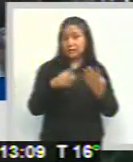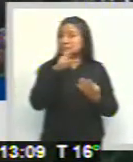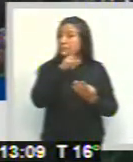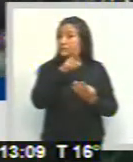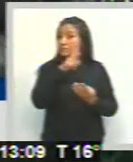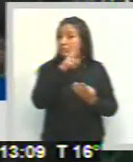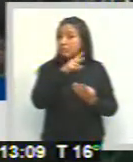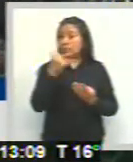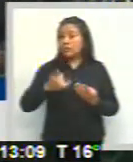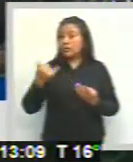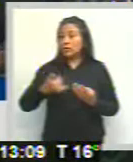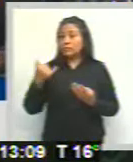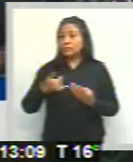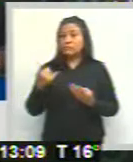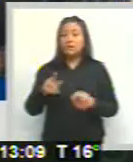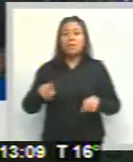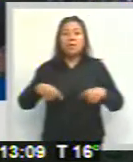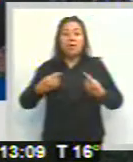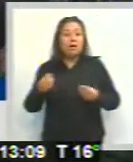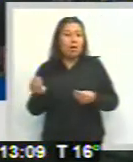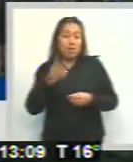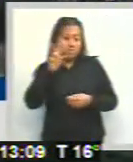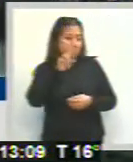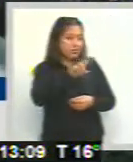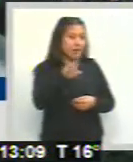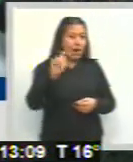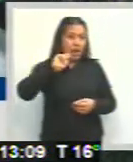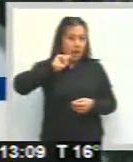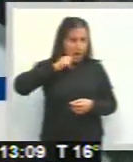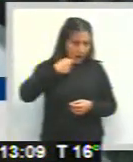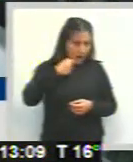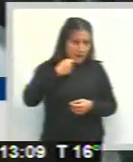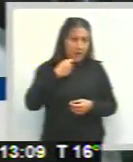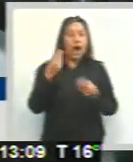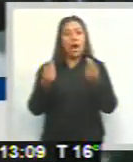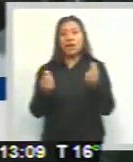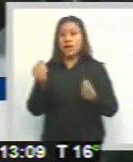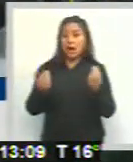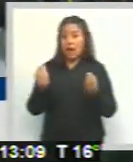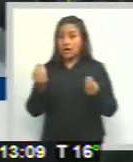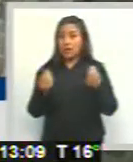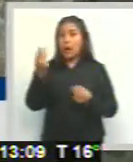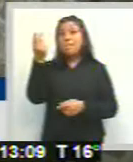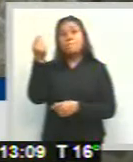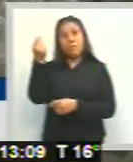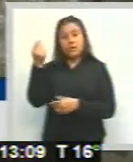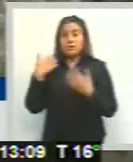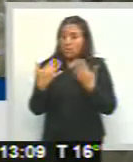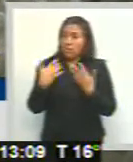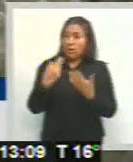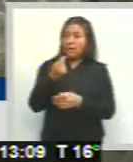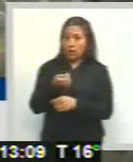Verdura, ahí tenés para mirar. Muy linda, muy buena calidad y precios bastante, bastante accesibles.